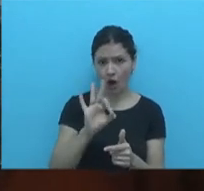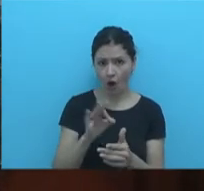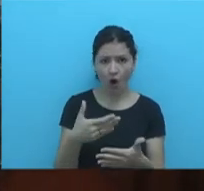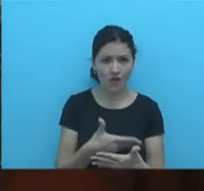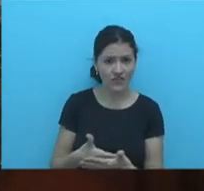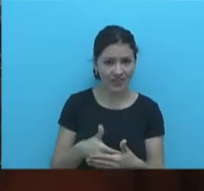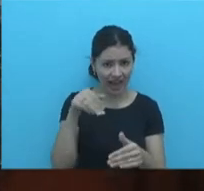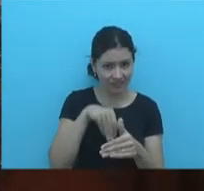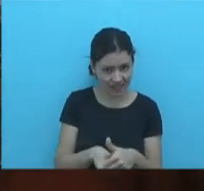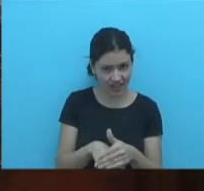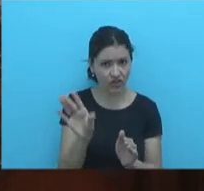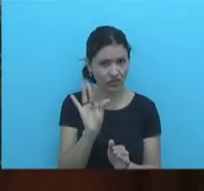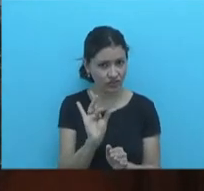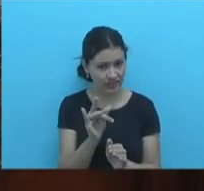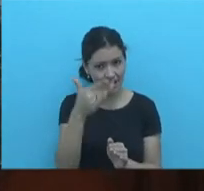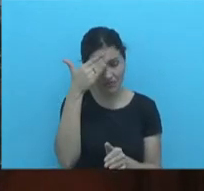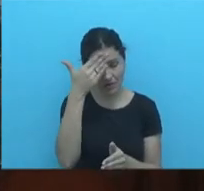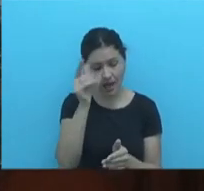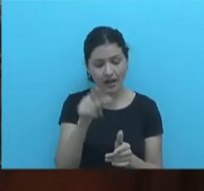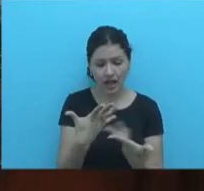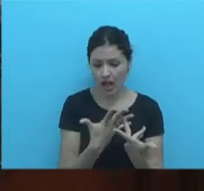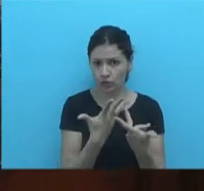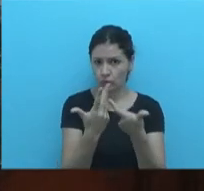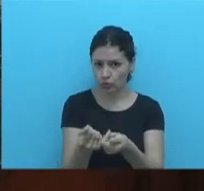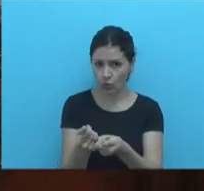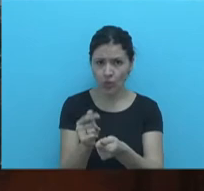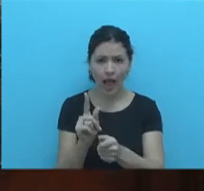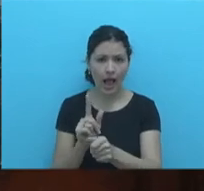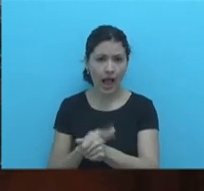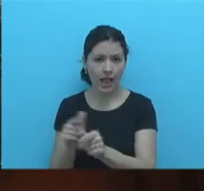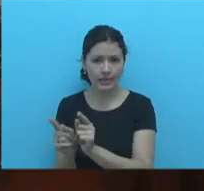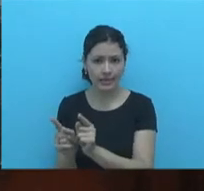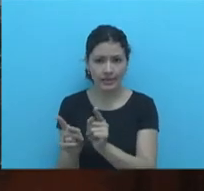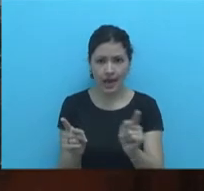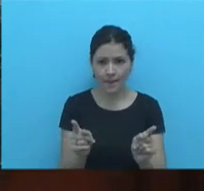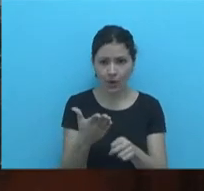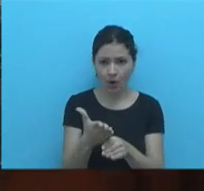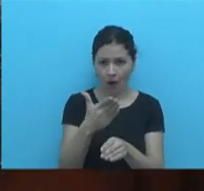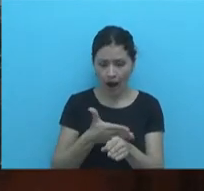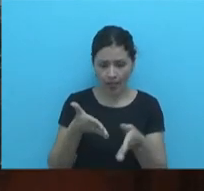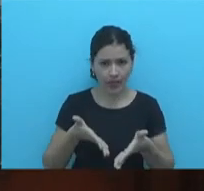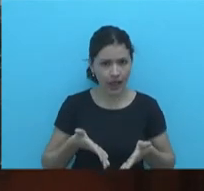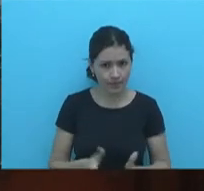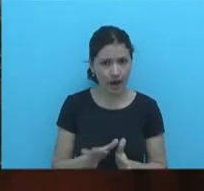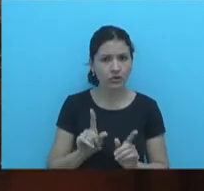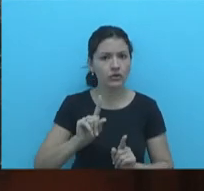encuentren en riesgo. Esta asistencia se extenderá durante el tiempo previo al parto y posterior a este, siempre y cuando